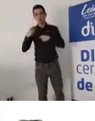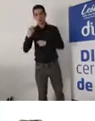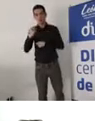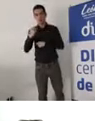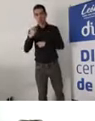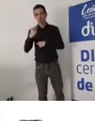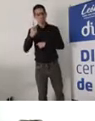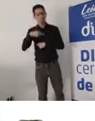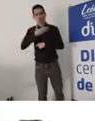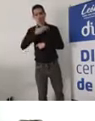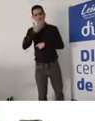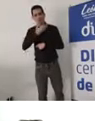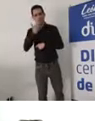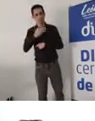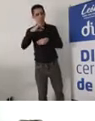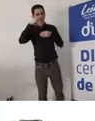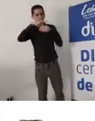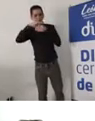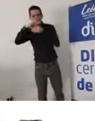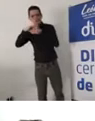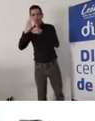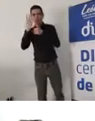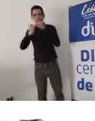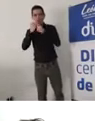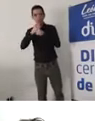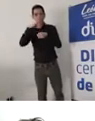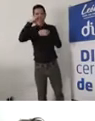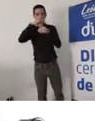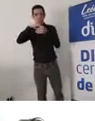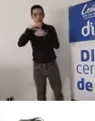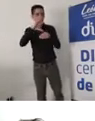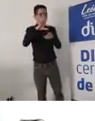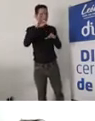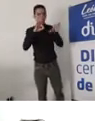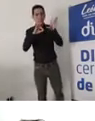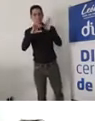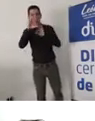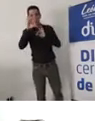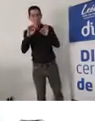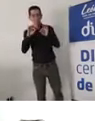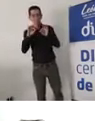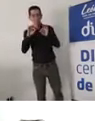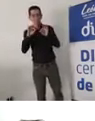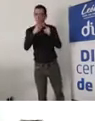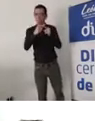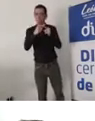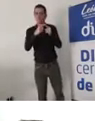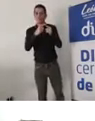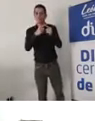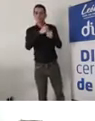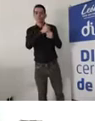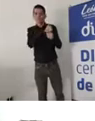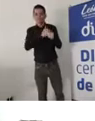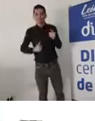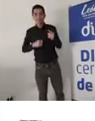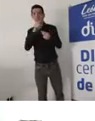voto electoral tradicional cada 4 años en elecciones locales. Cada vez que se elige alcalde, se elige el consejo municipal, no muy distinto a lo que tenemos